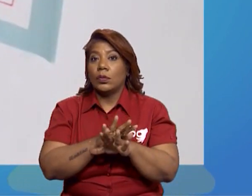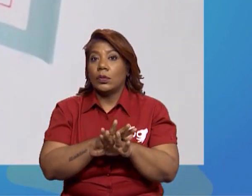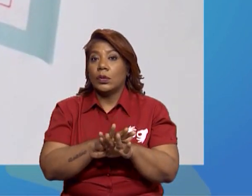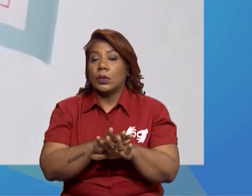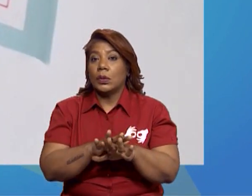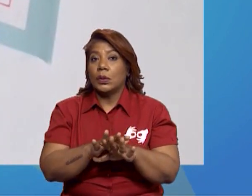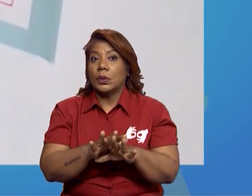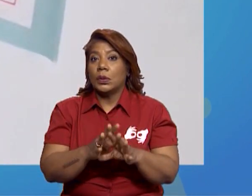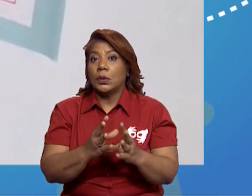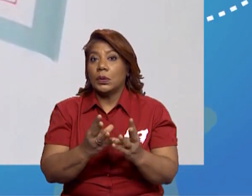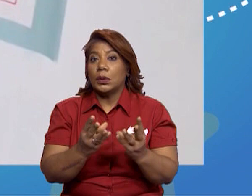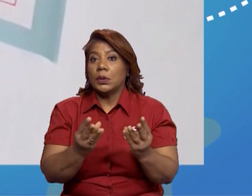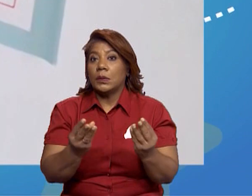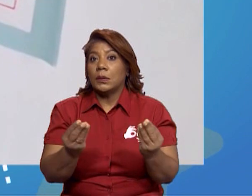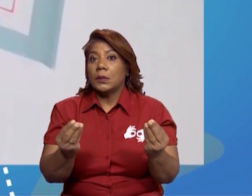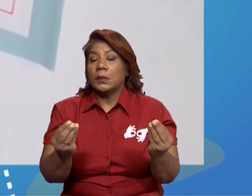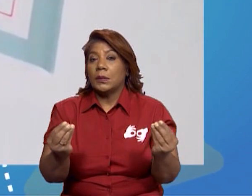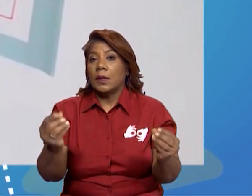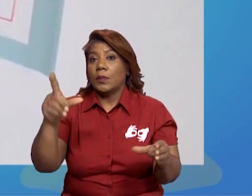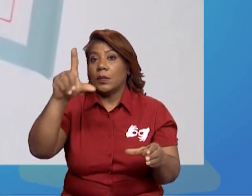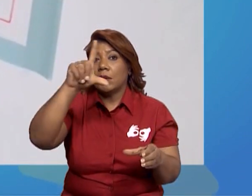empezar a derretir.